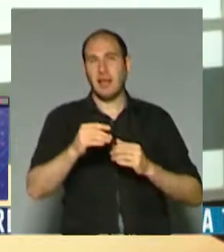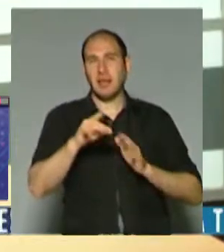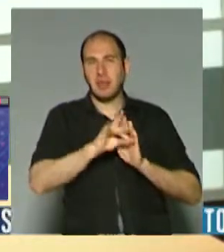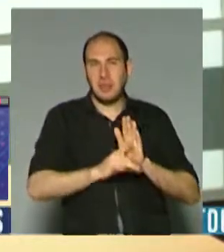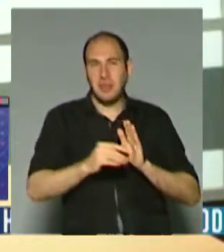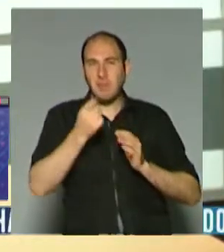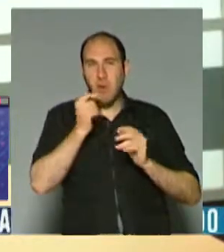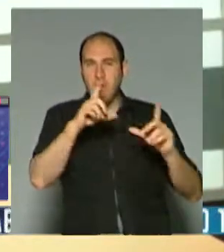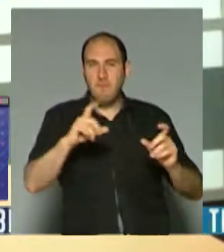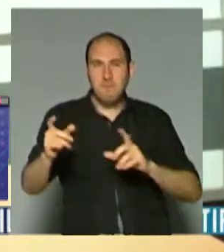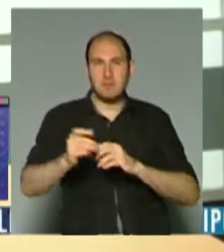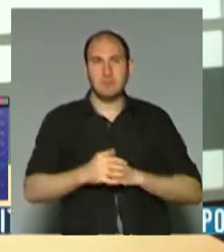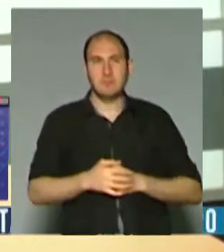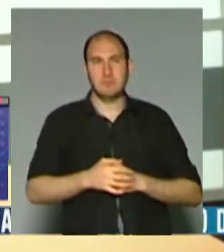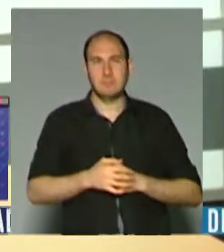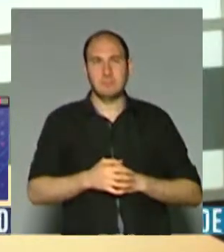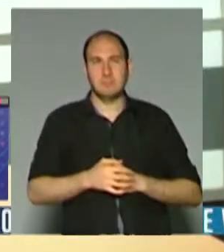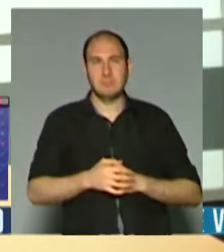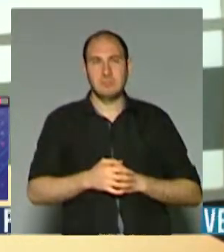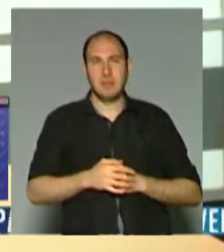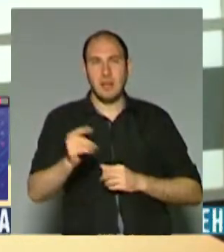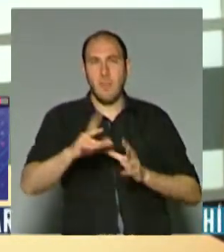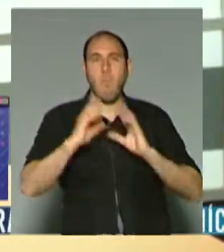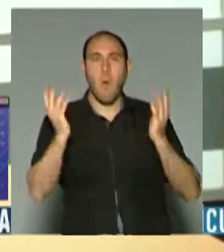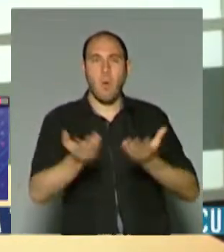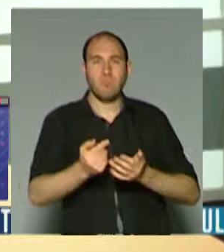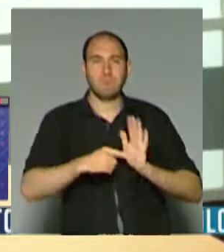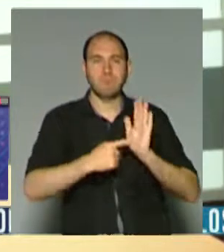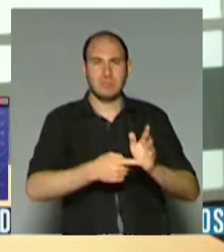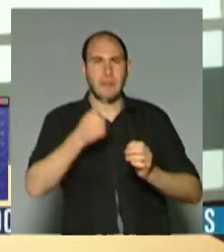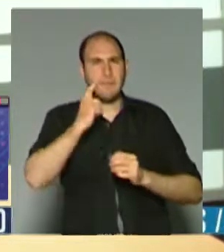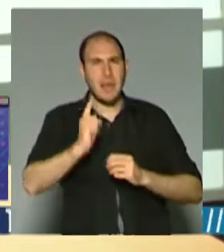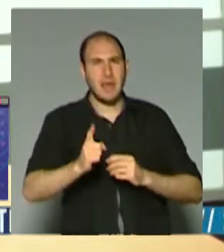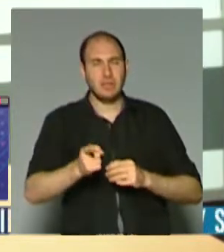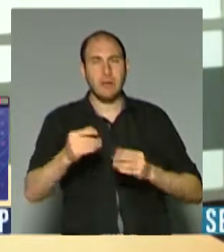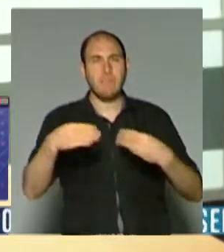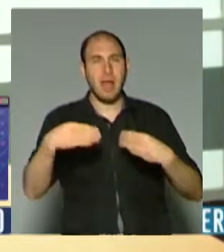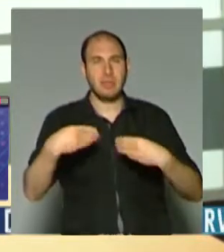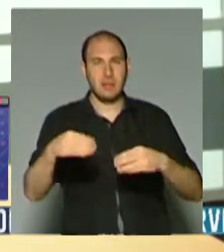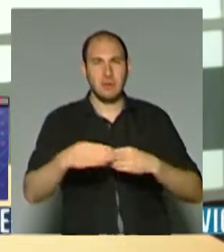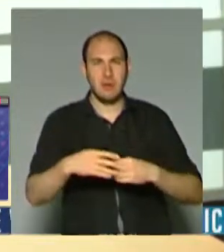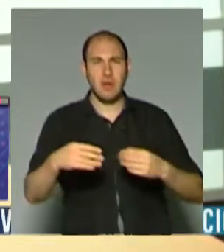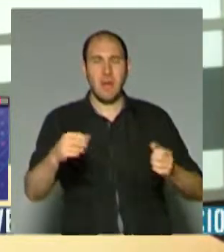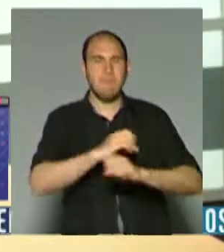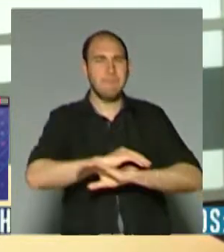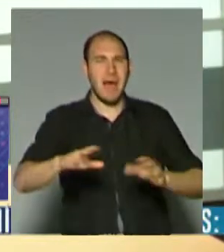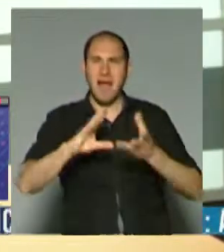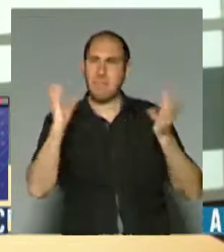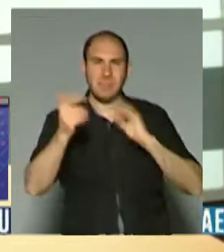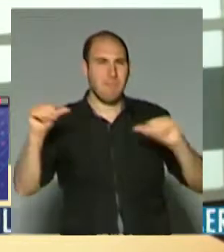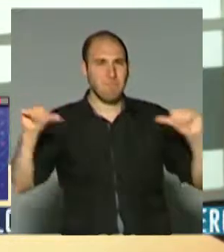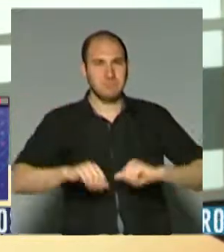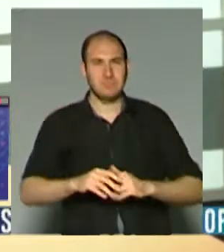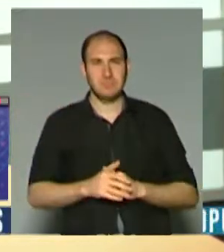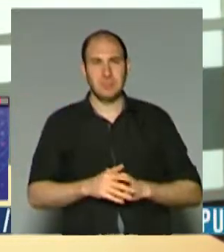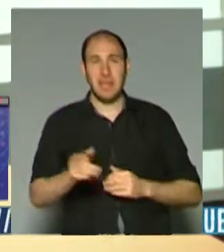ver como imágenes a través de lo que recorre el mundo. El peligro que significa el plástico y el daño que le hace al ambiente. Lo